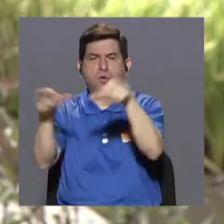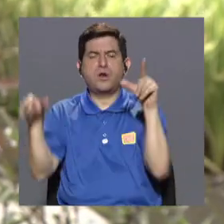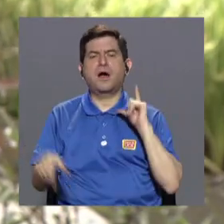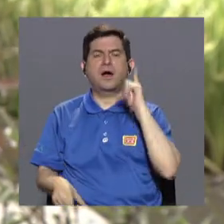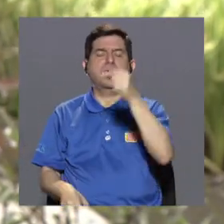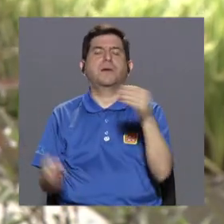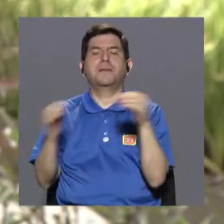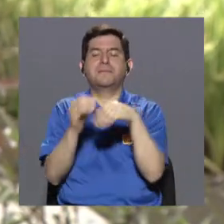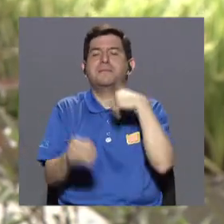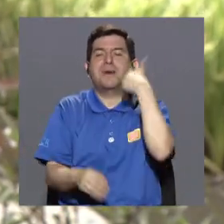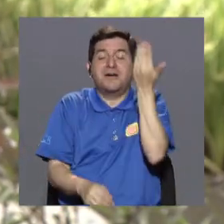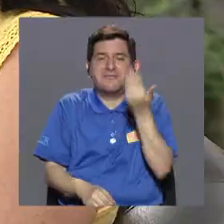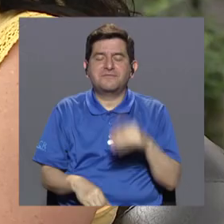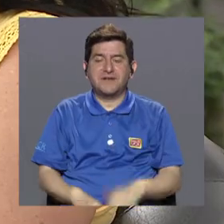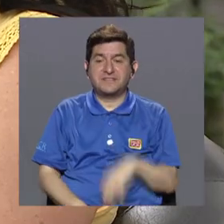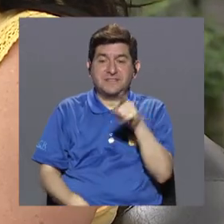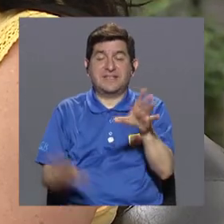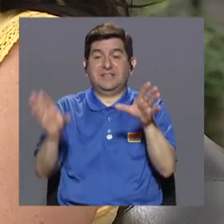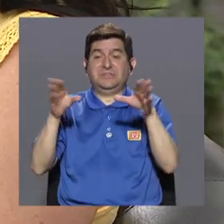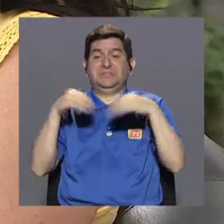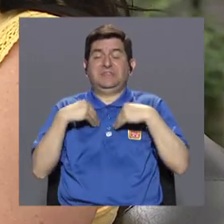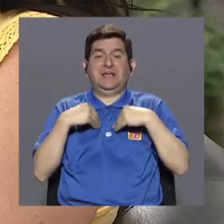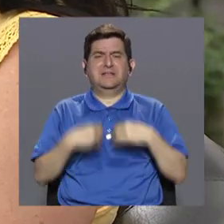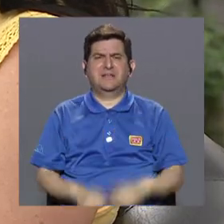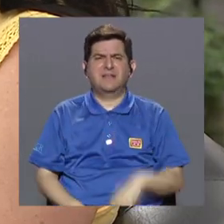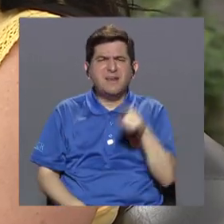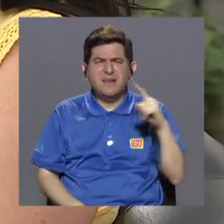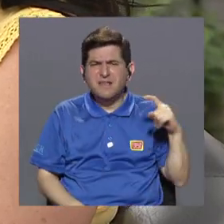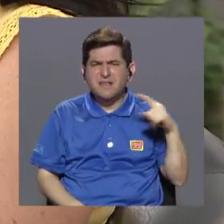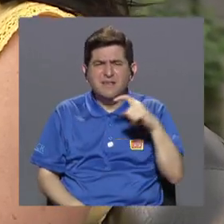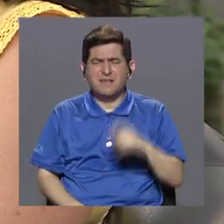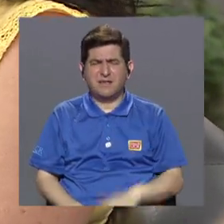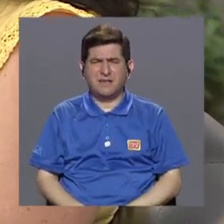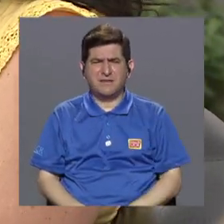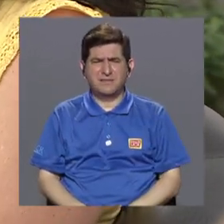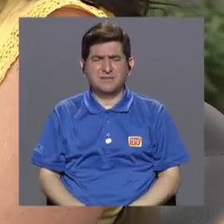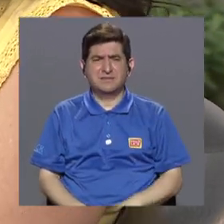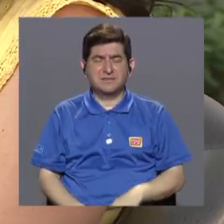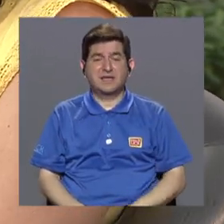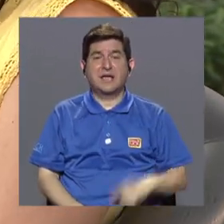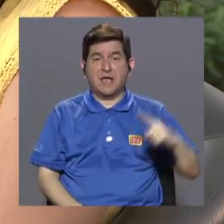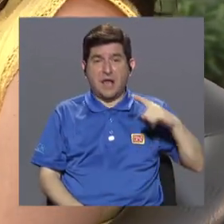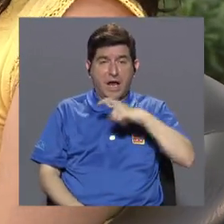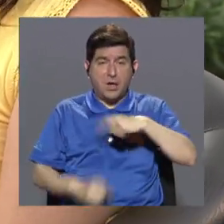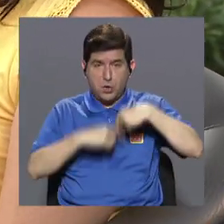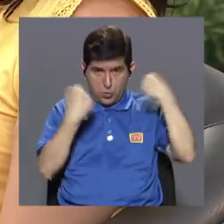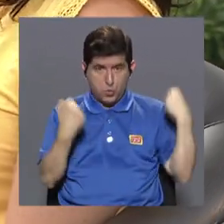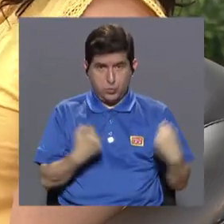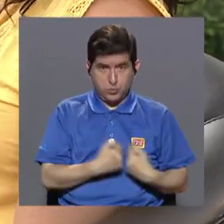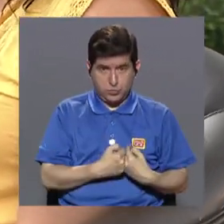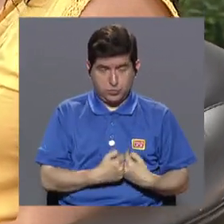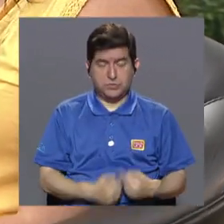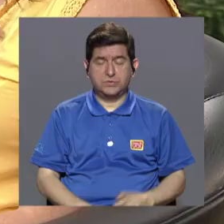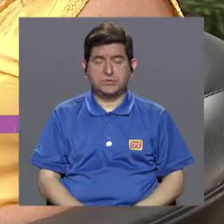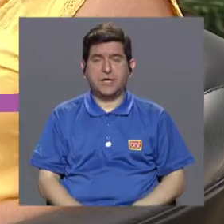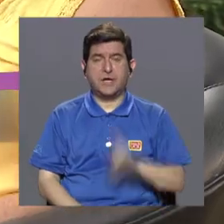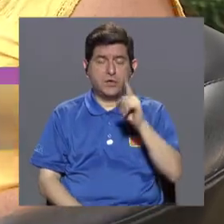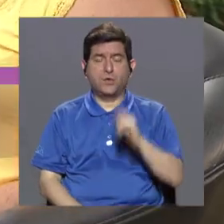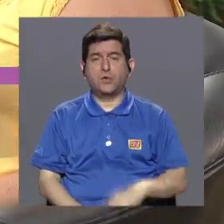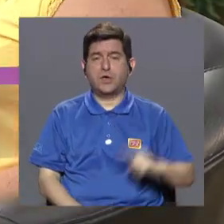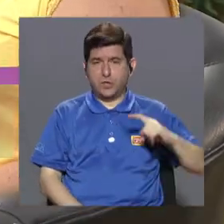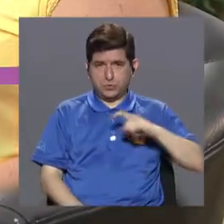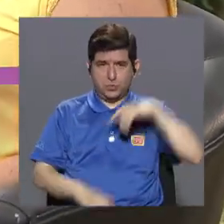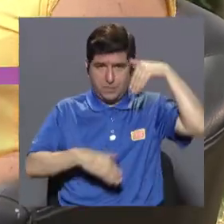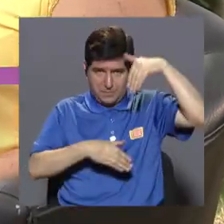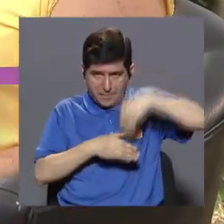que los adquieran. Uh-huh. Entonces, ¿y ese cuál es? ¿Mosquito del corazón? El gusano del corazón. En realidad es un parásito interno, pero